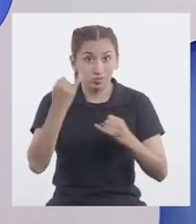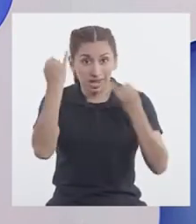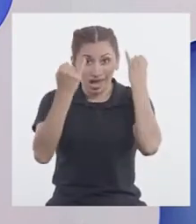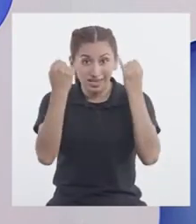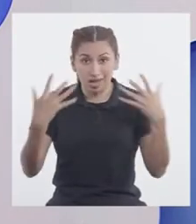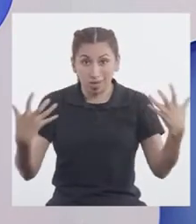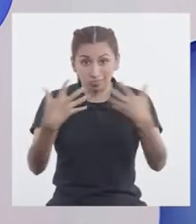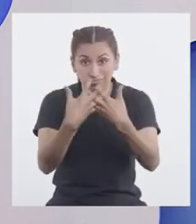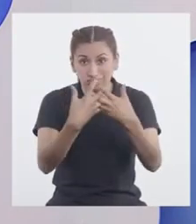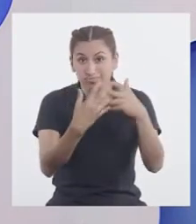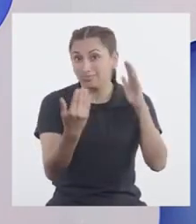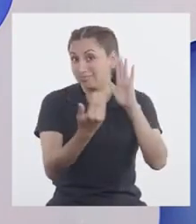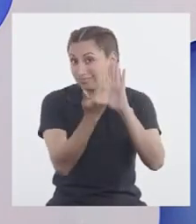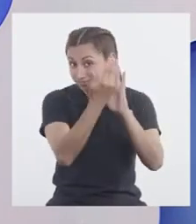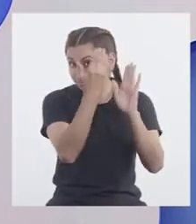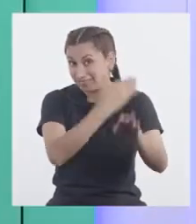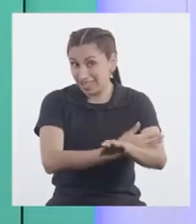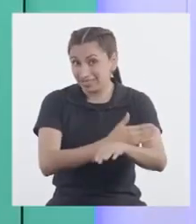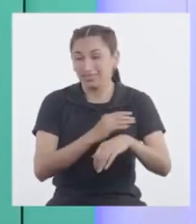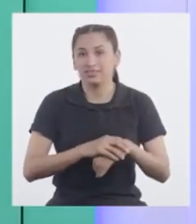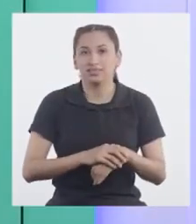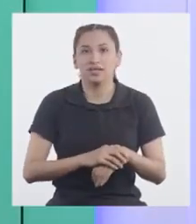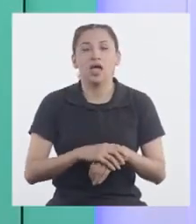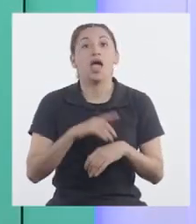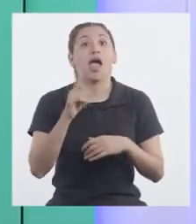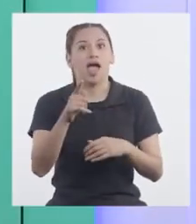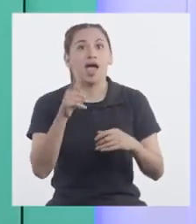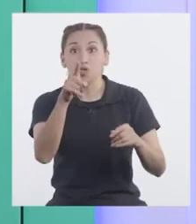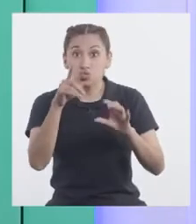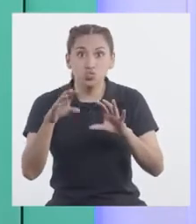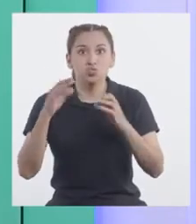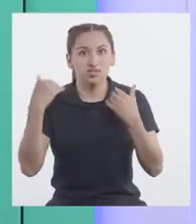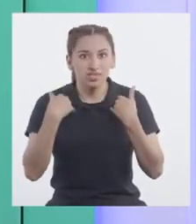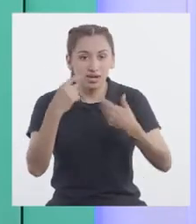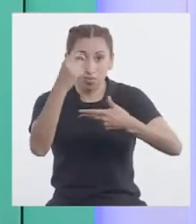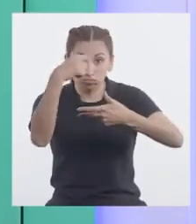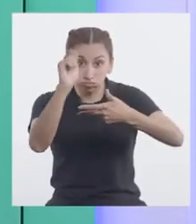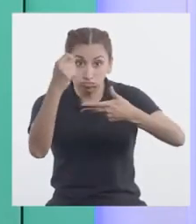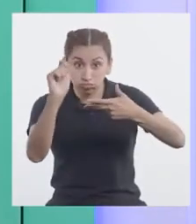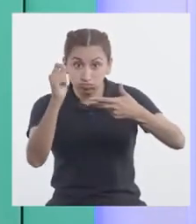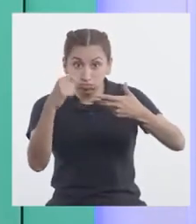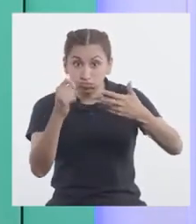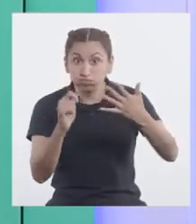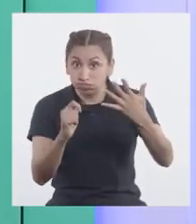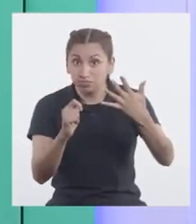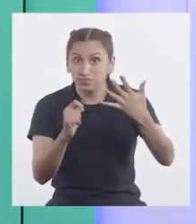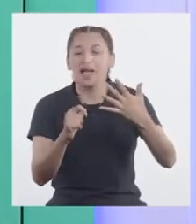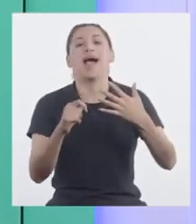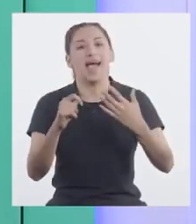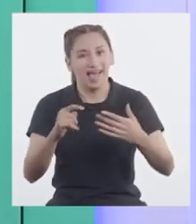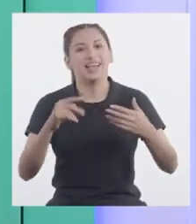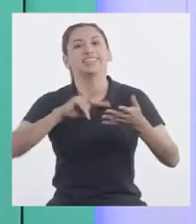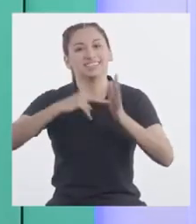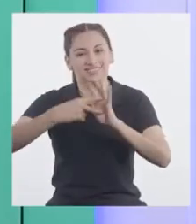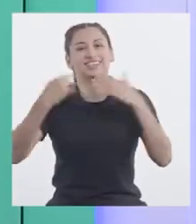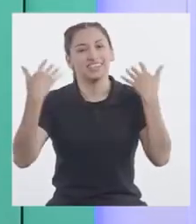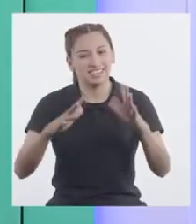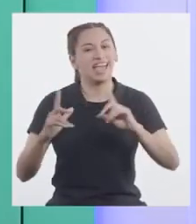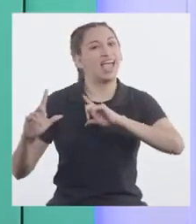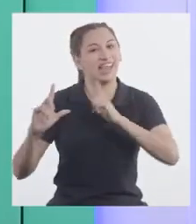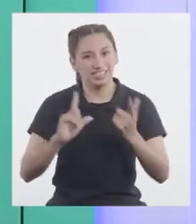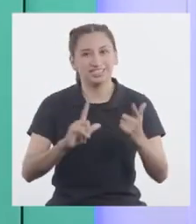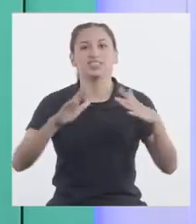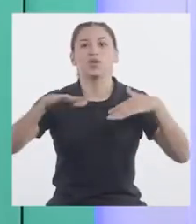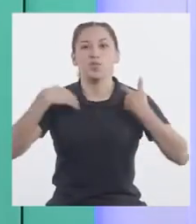de alimentos ricos en hierro? Ok, si cumplimos con estas 5 preguntas, podemos decir que estamos listos